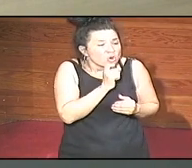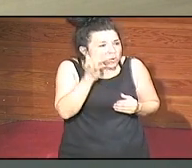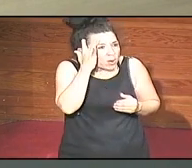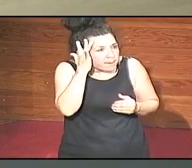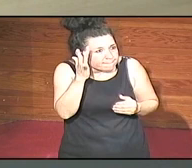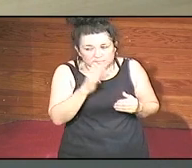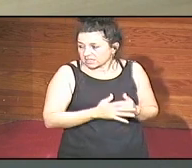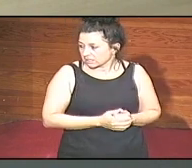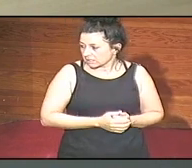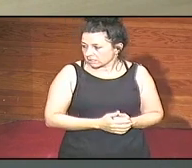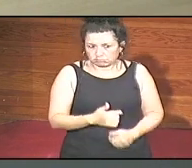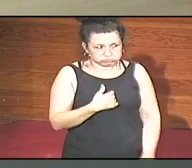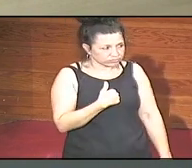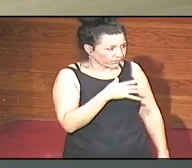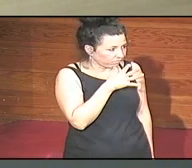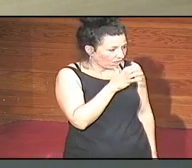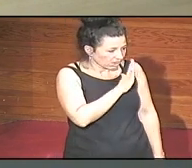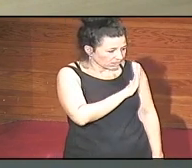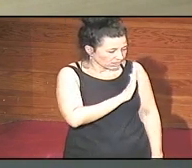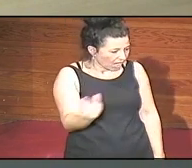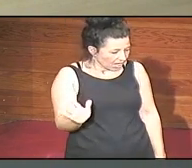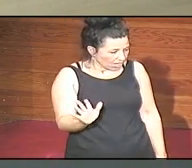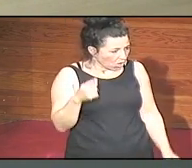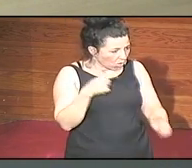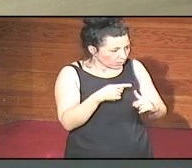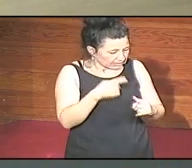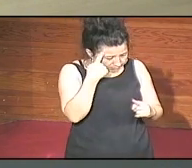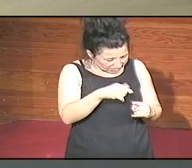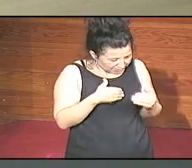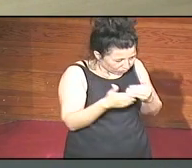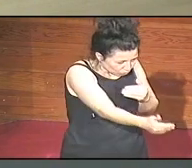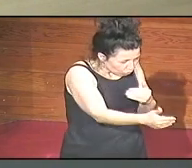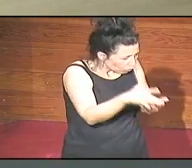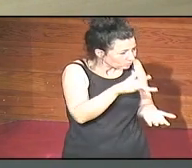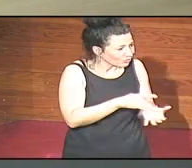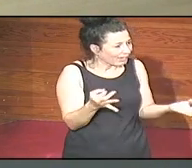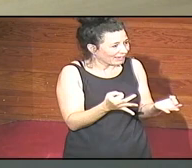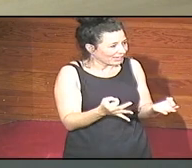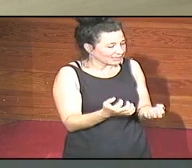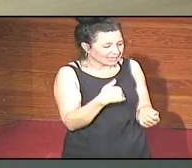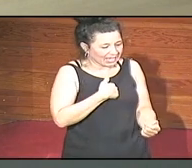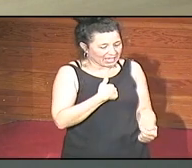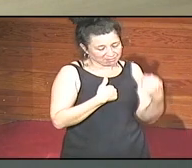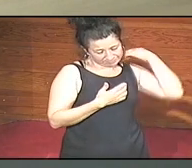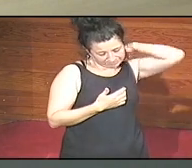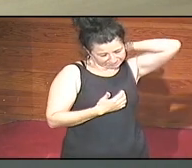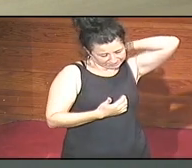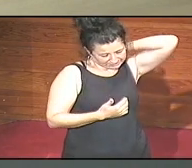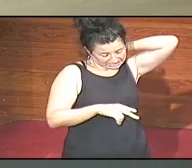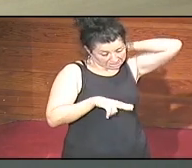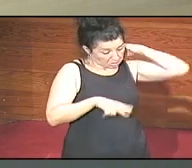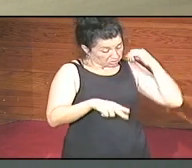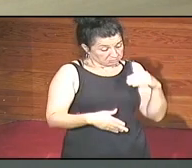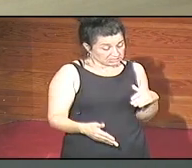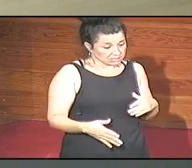soy malísimo para para saber lo que va a pasar si a mí me preguntáis dos meses antes